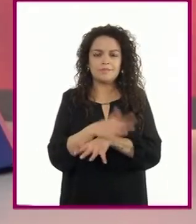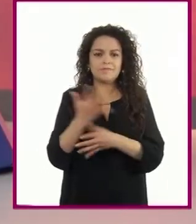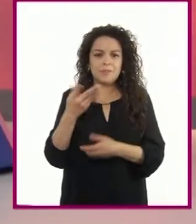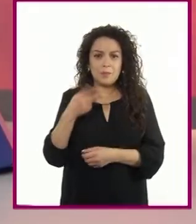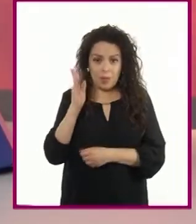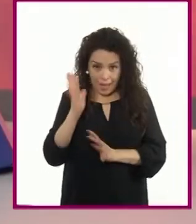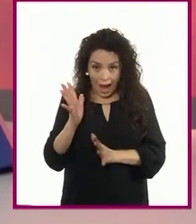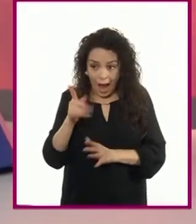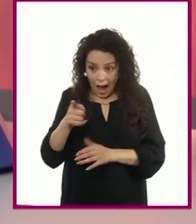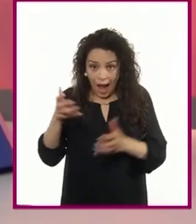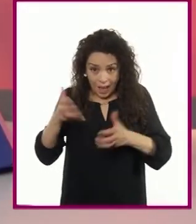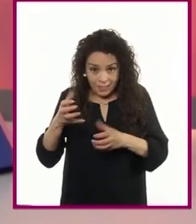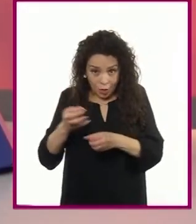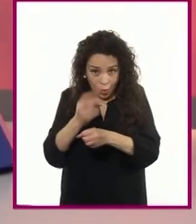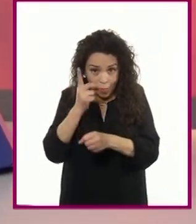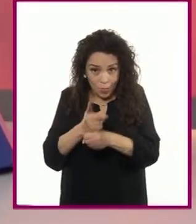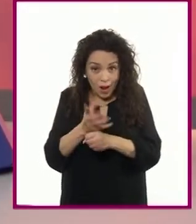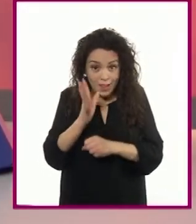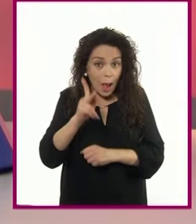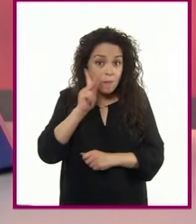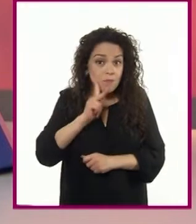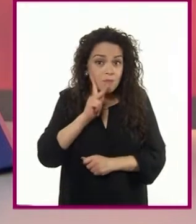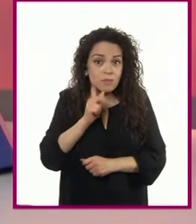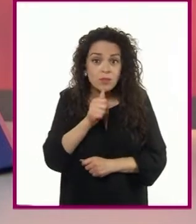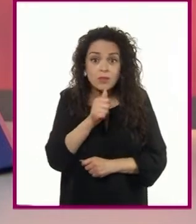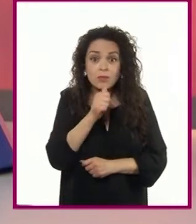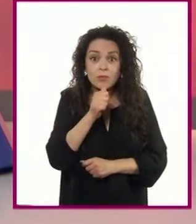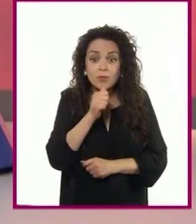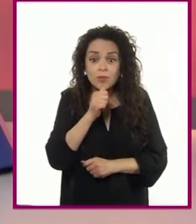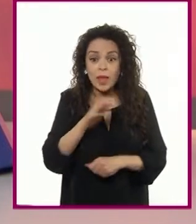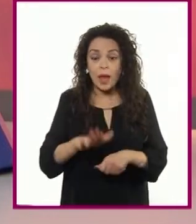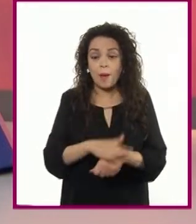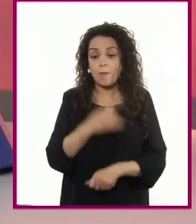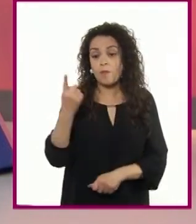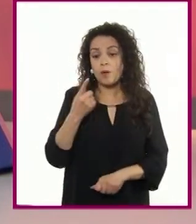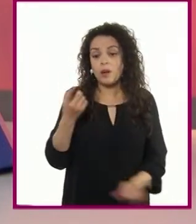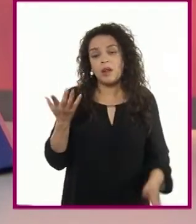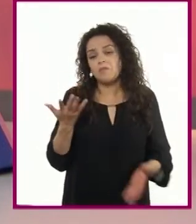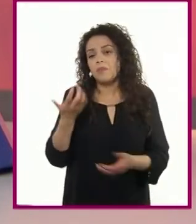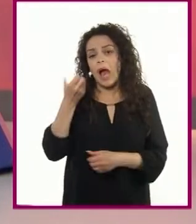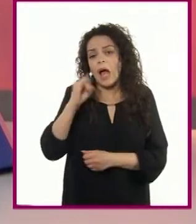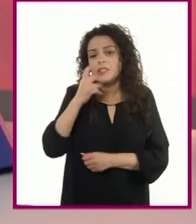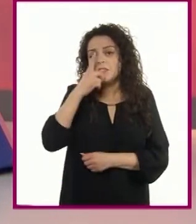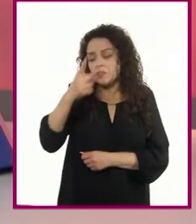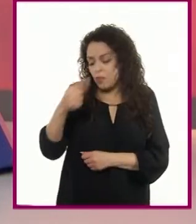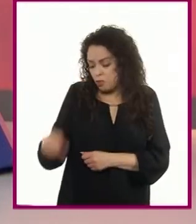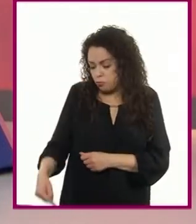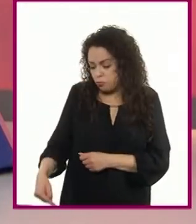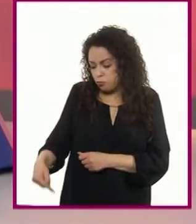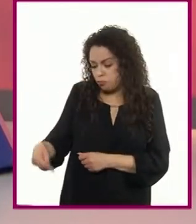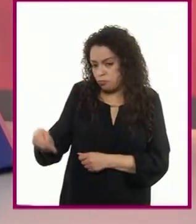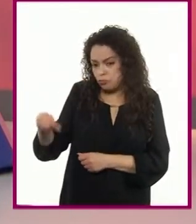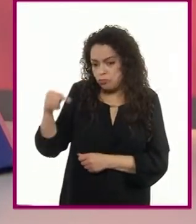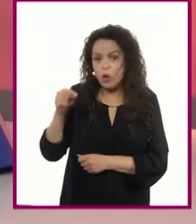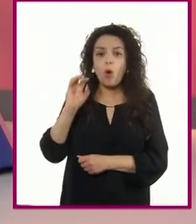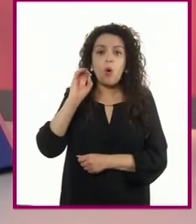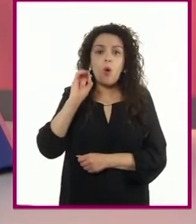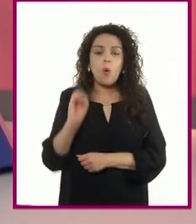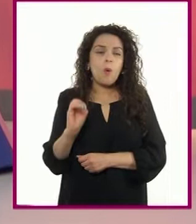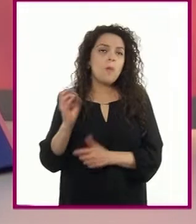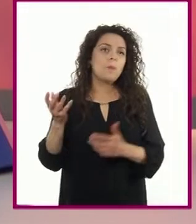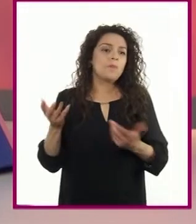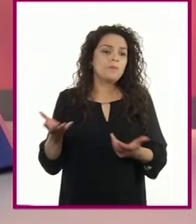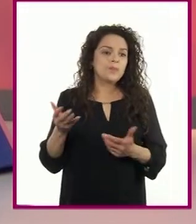la oportunidad de ponerse a prueba, ya sea porque así se los plantearon desde la infancia o porque después de